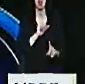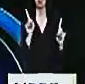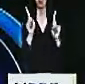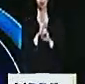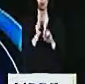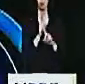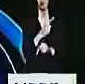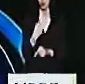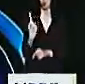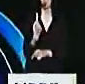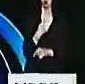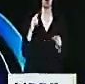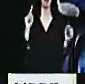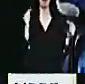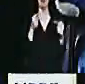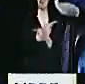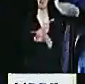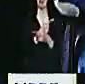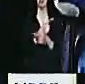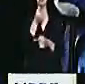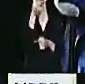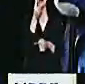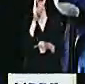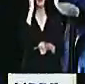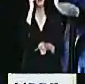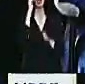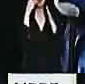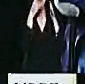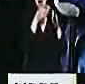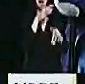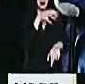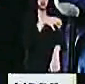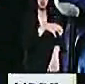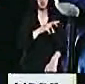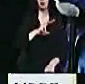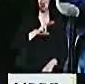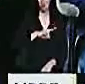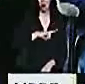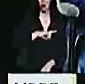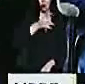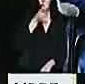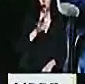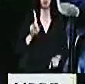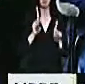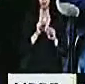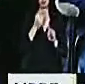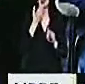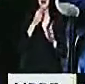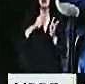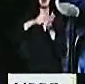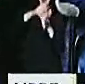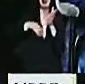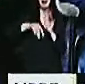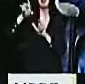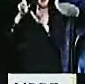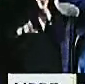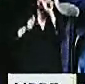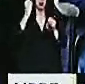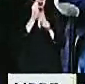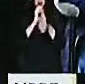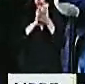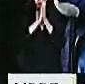nosotros fue a la inversa. En vez de enfocarnos solamente en la región de Valparaíso, nos abrimos a contratar a lo largo de todo el